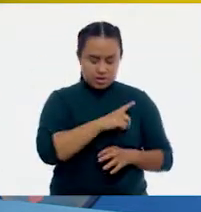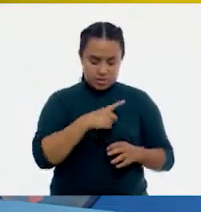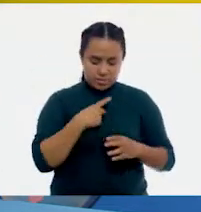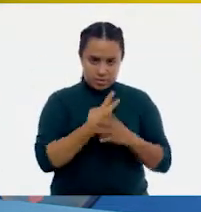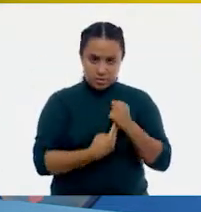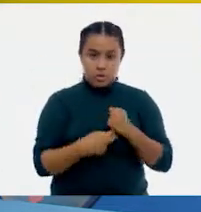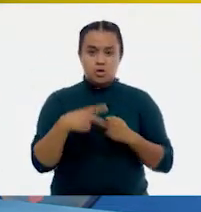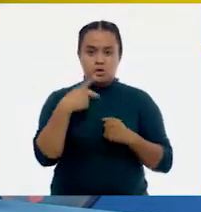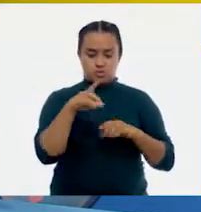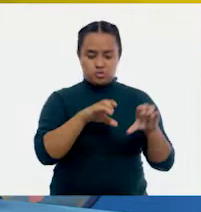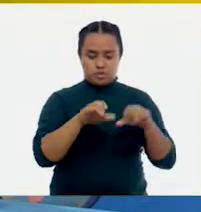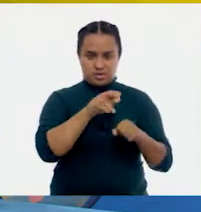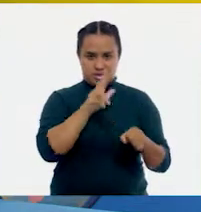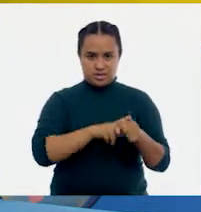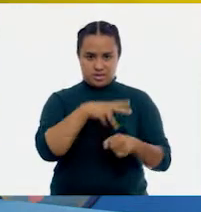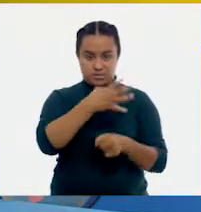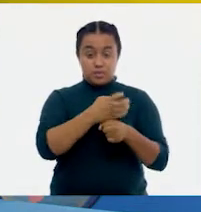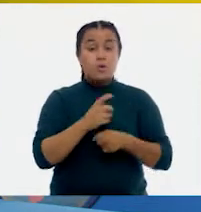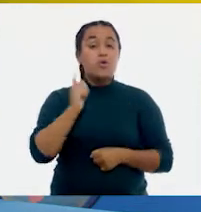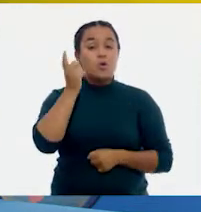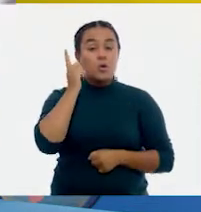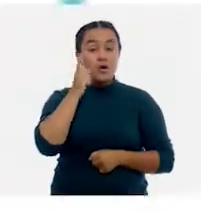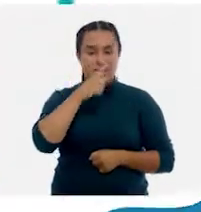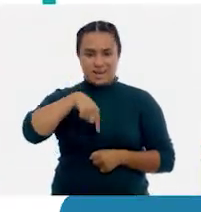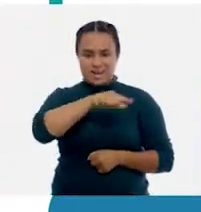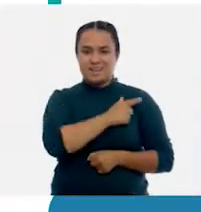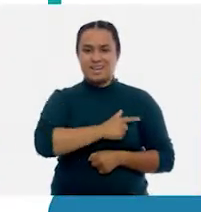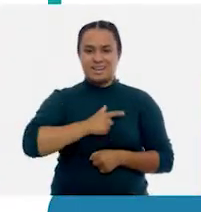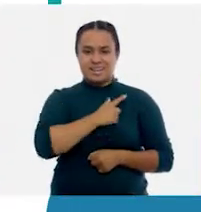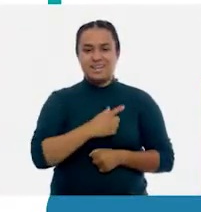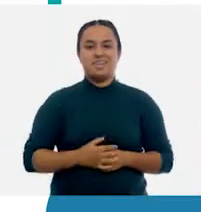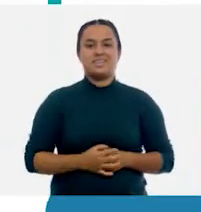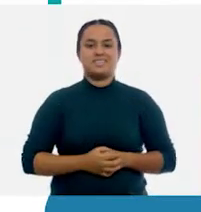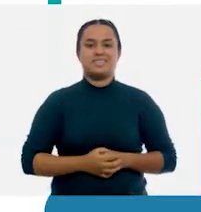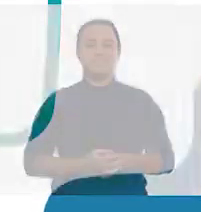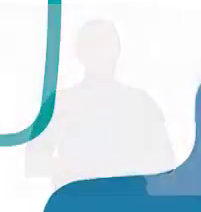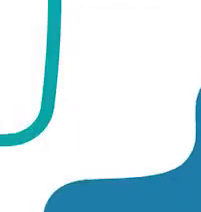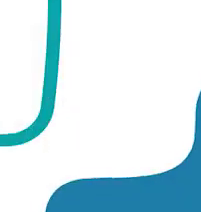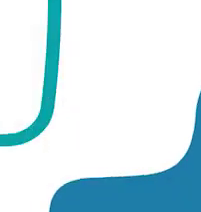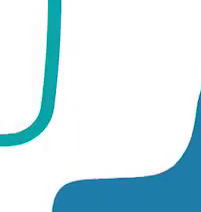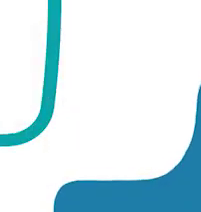grado. Espero lo hayan disfrutado tanto como nosotros.